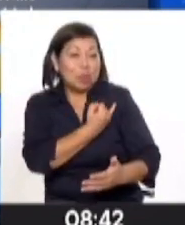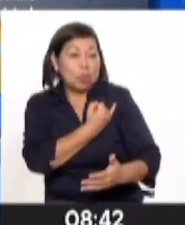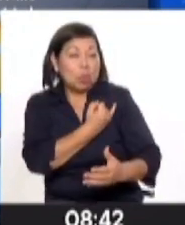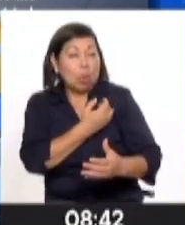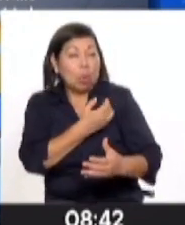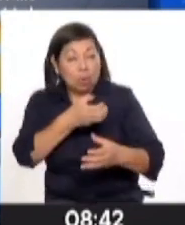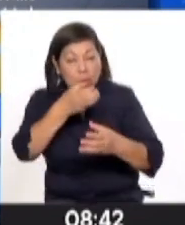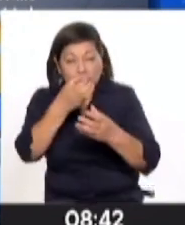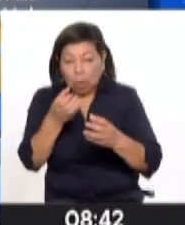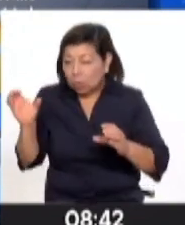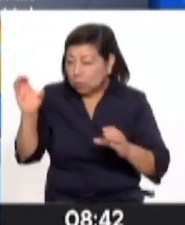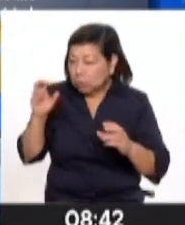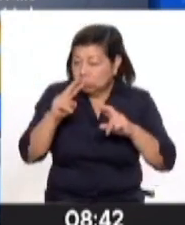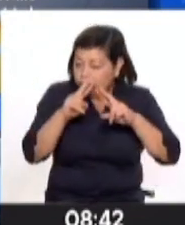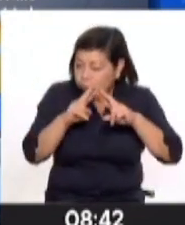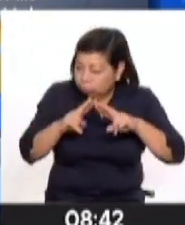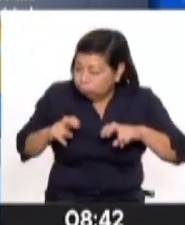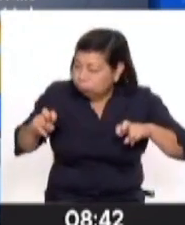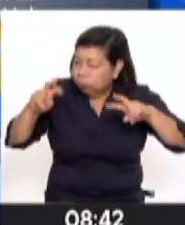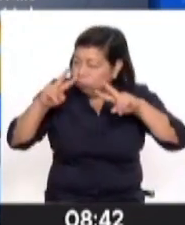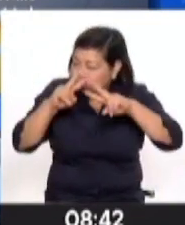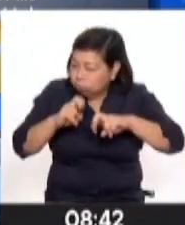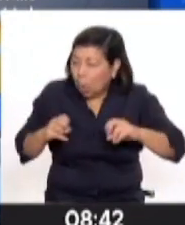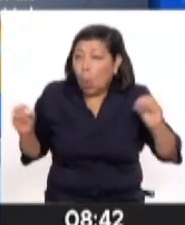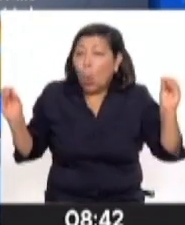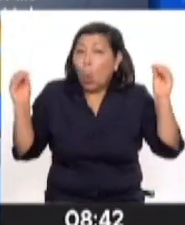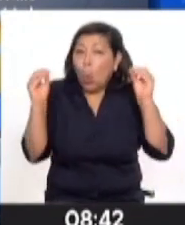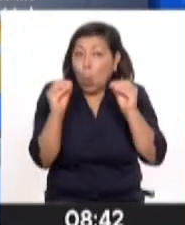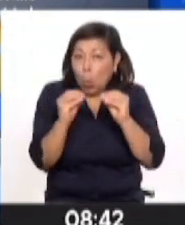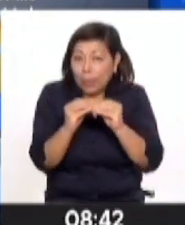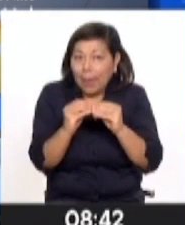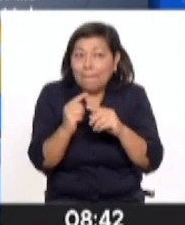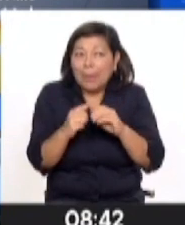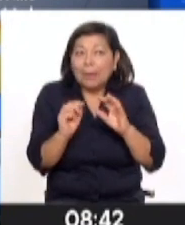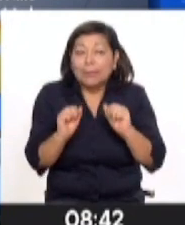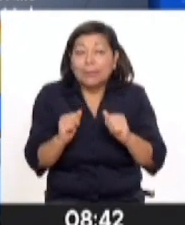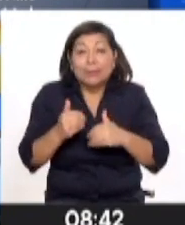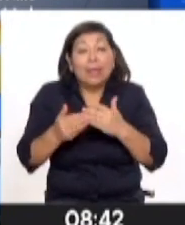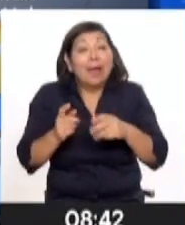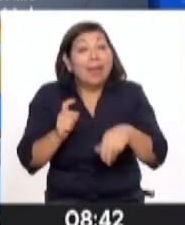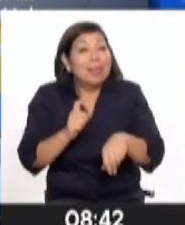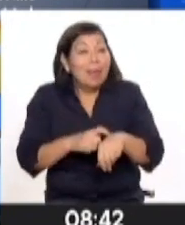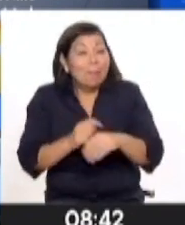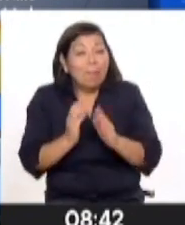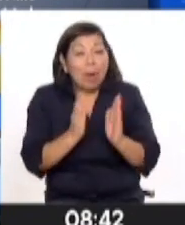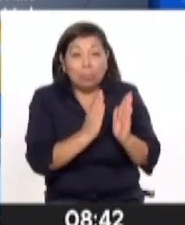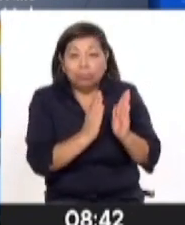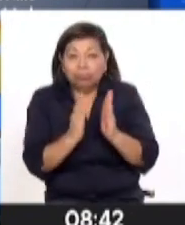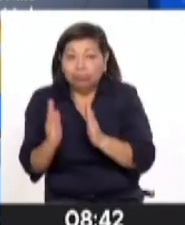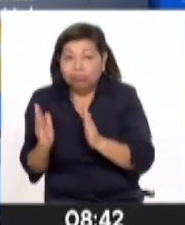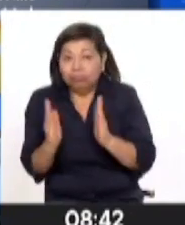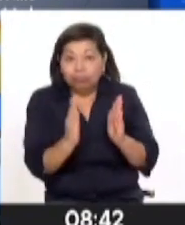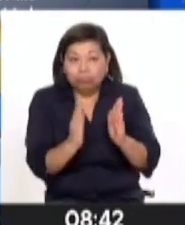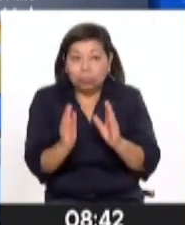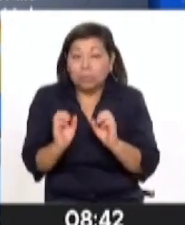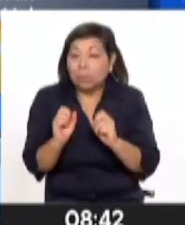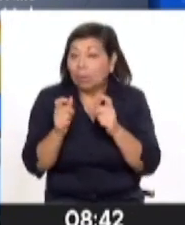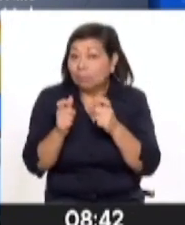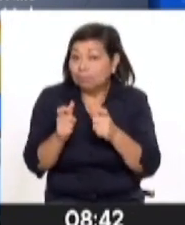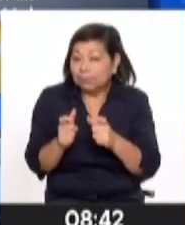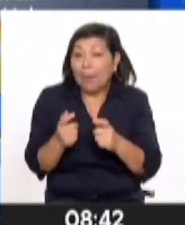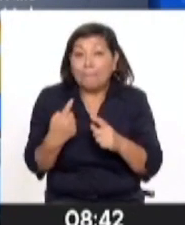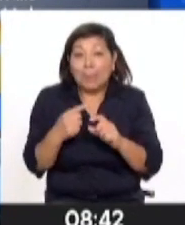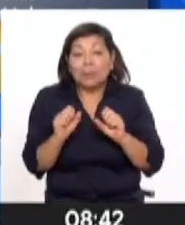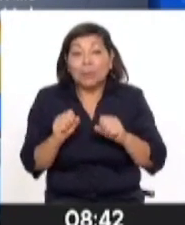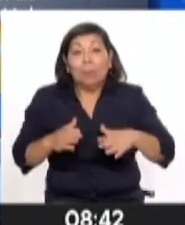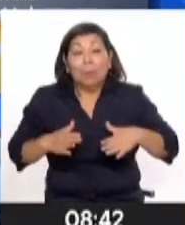técnico-científicas. Estas entidades se van a juntar, se van a reunir cada cierto tiempo para poder ir monitoreando, para poder ir vigilando y